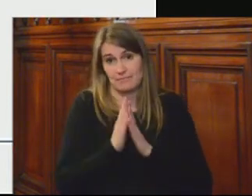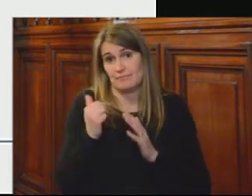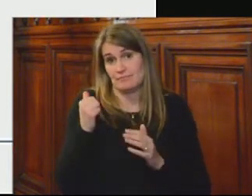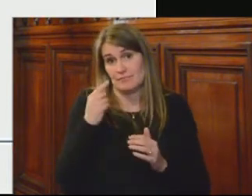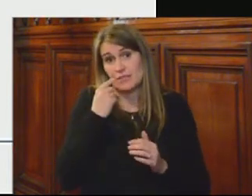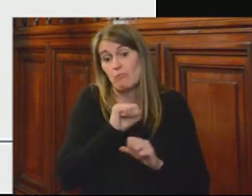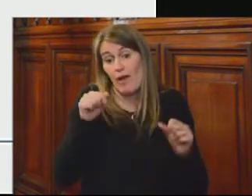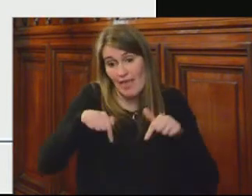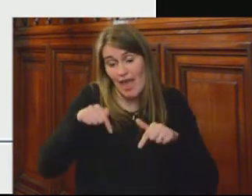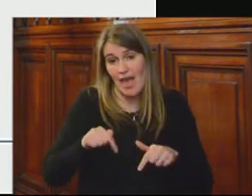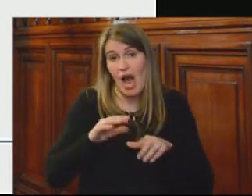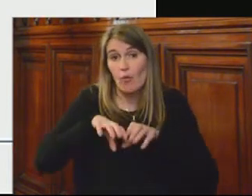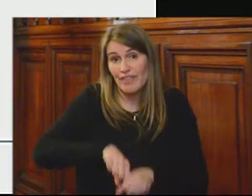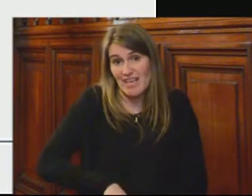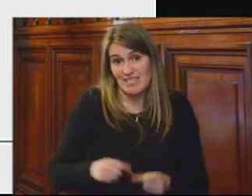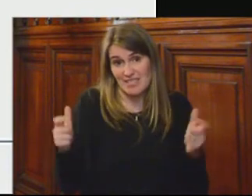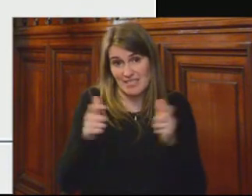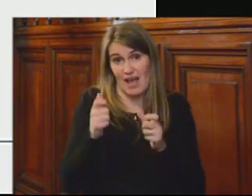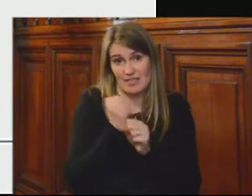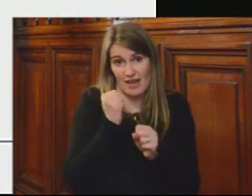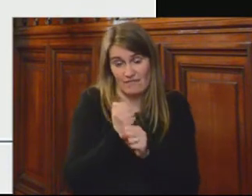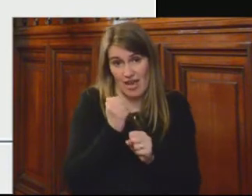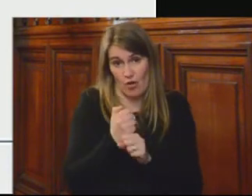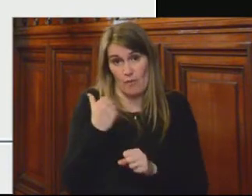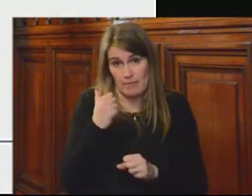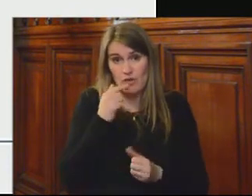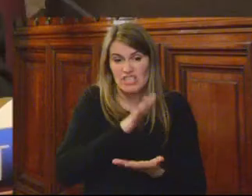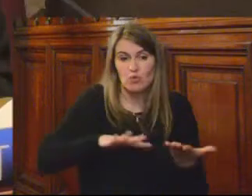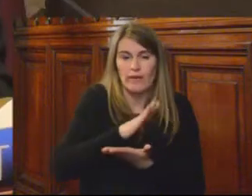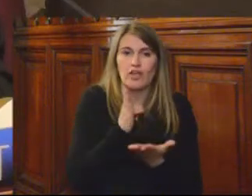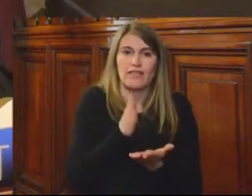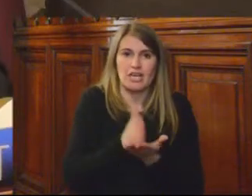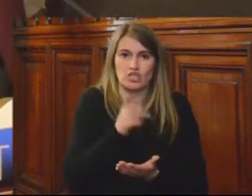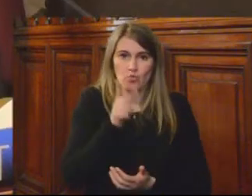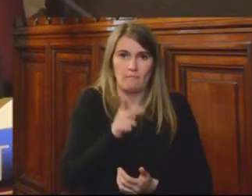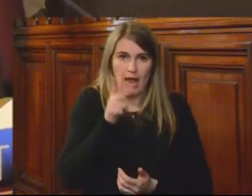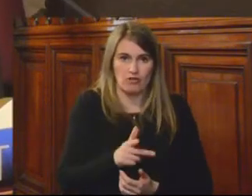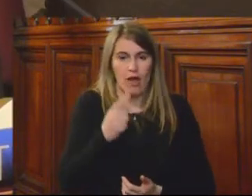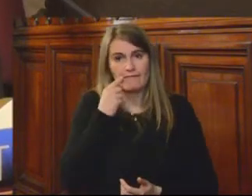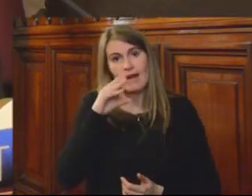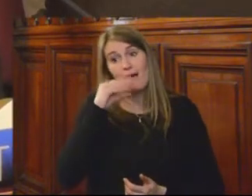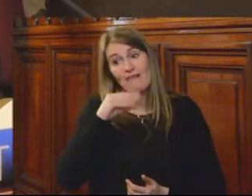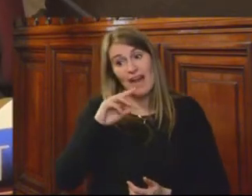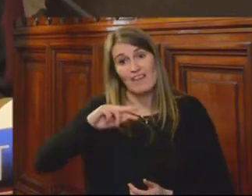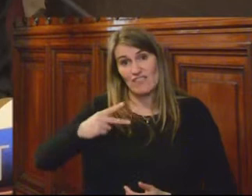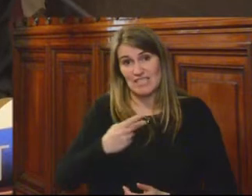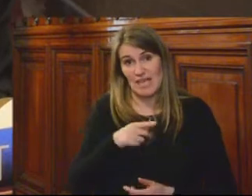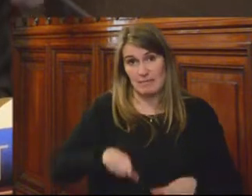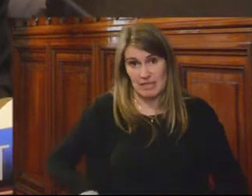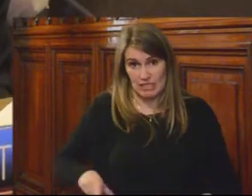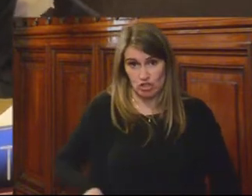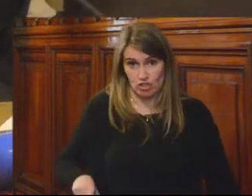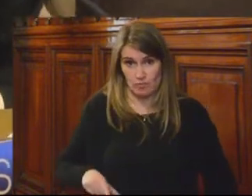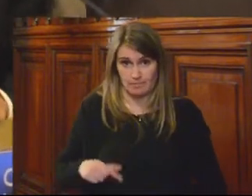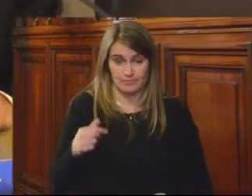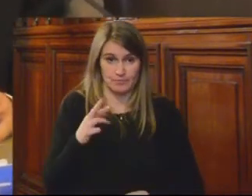de esta audiencia, en el marco de su trabajo de seguimiento a la situación de derechos humanos. Quiero darle la palabra a nuestro viceministro Andrés Eloy